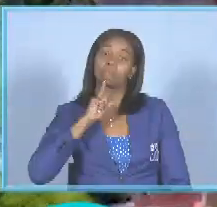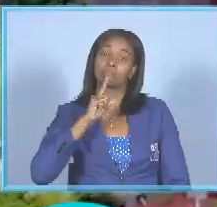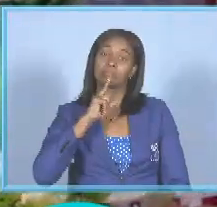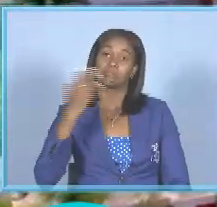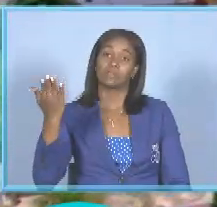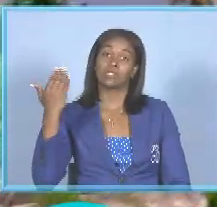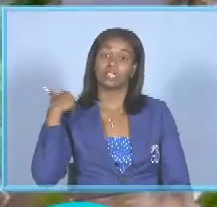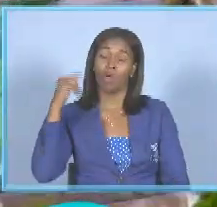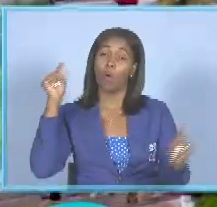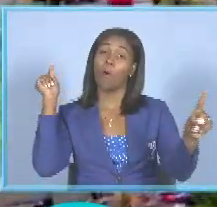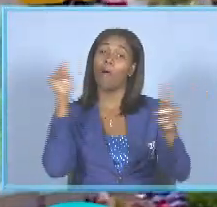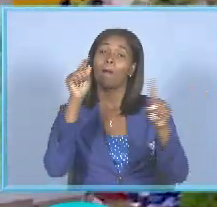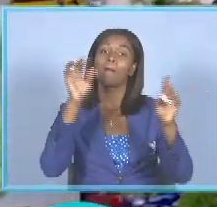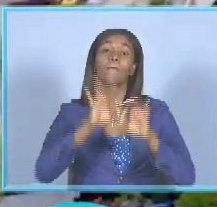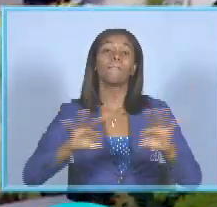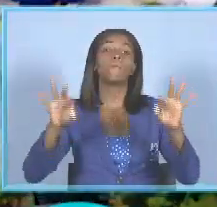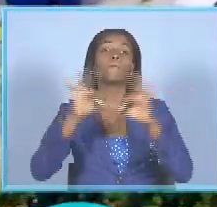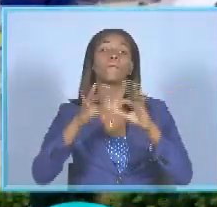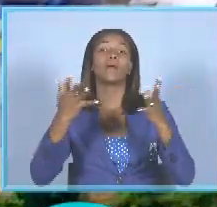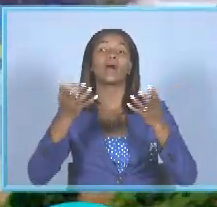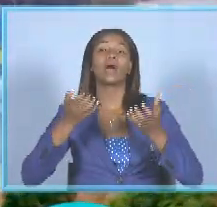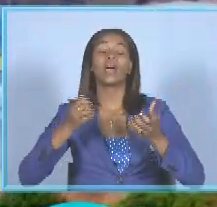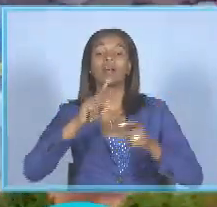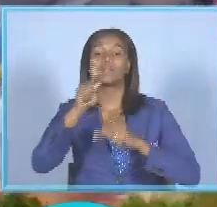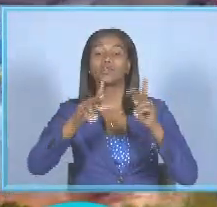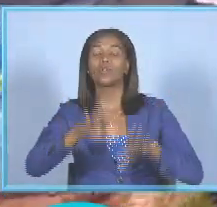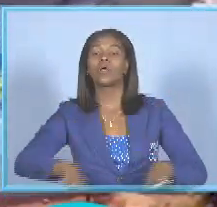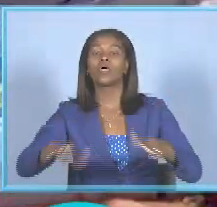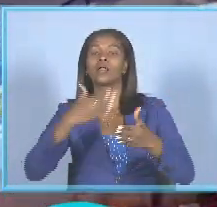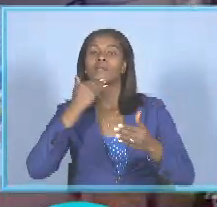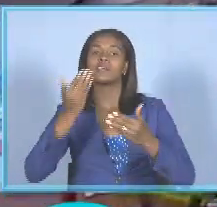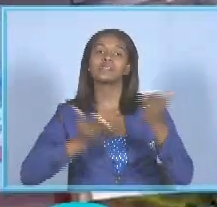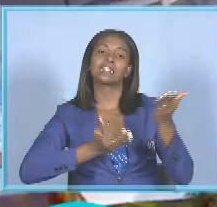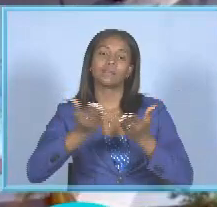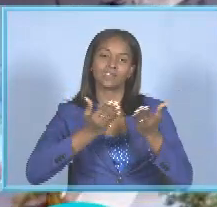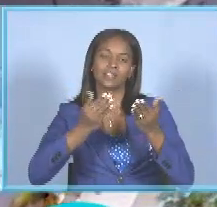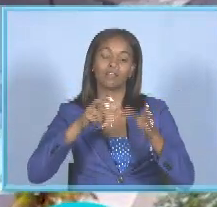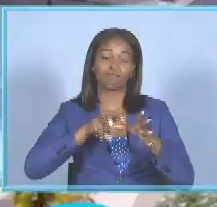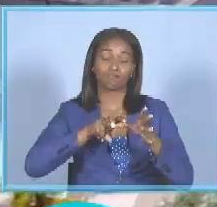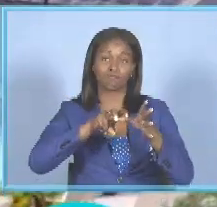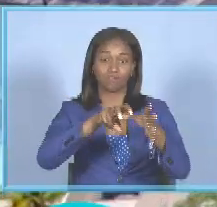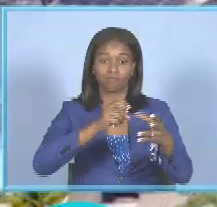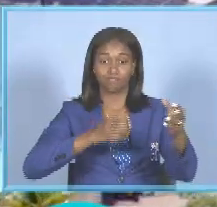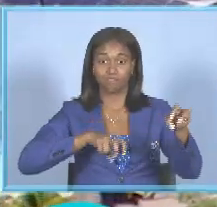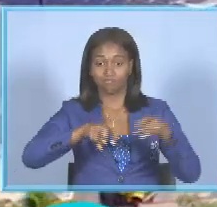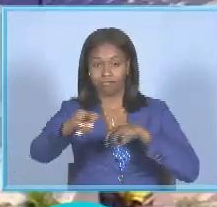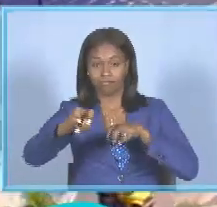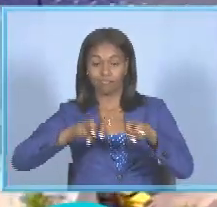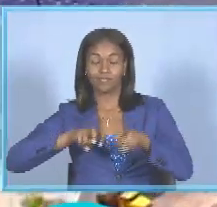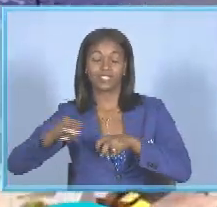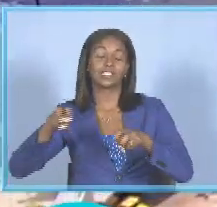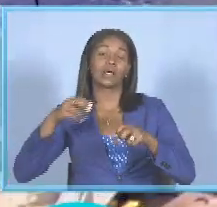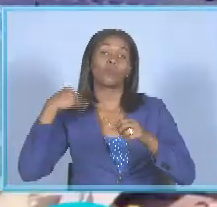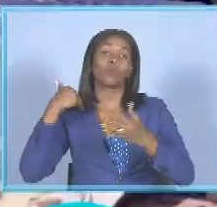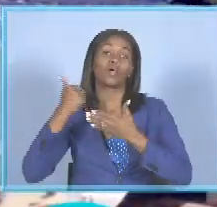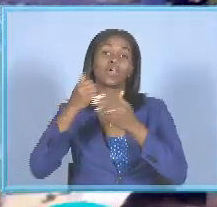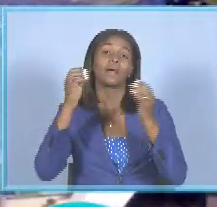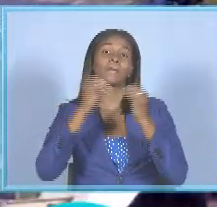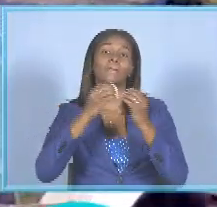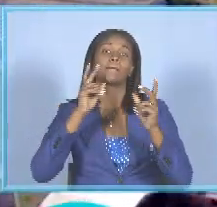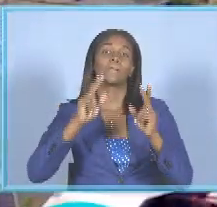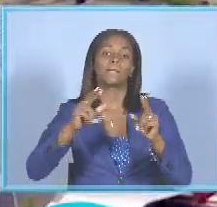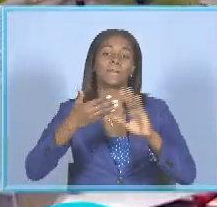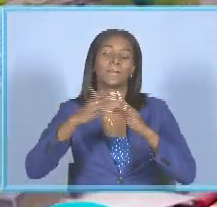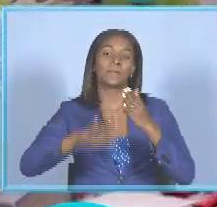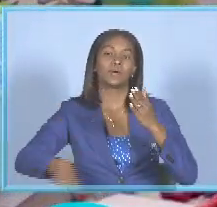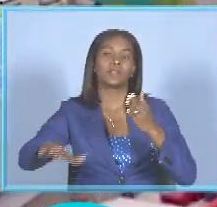el objetivo principal es dotar esa zona de un servicio óptimo de transporte colectivo que mejore la movilidad interior del